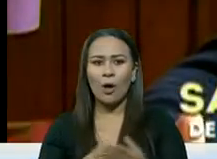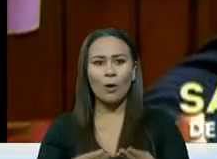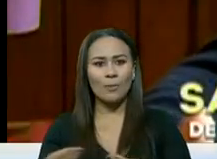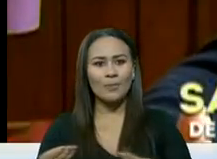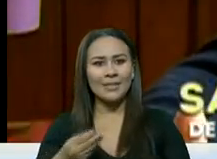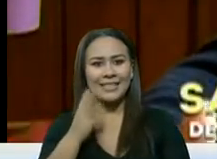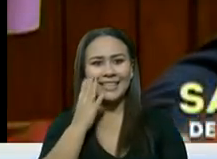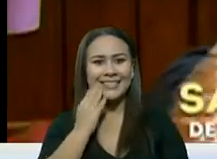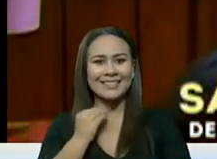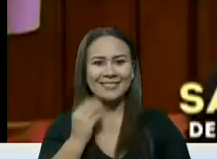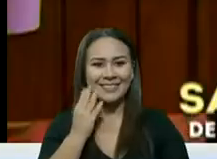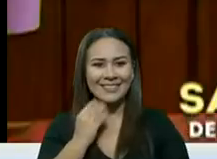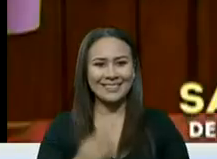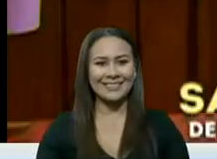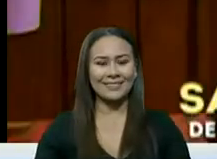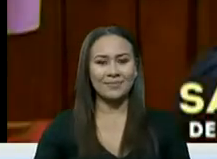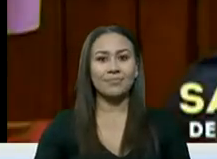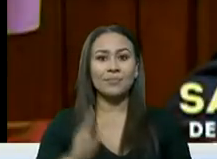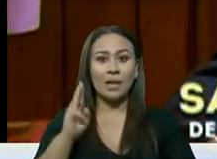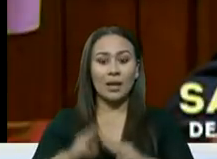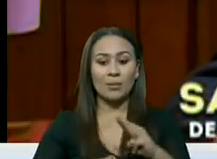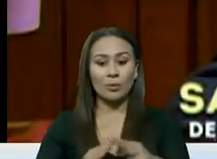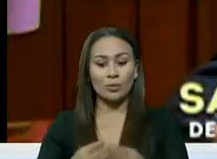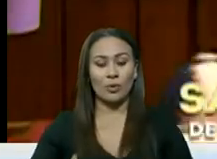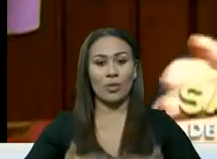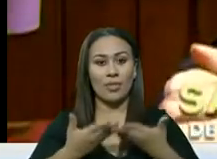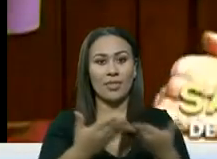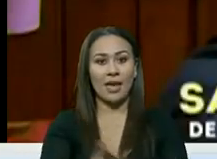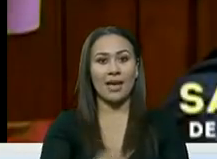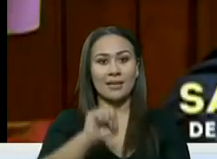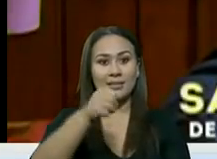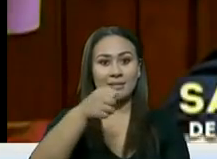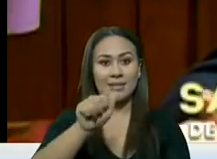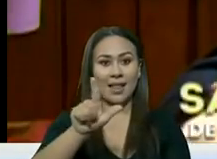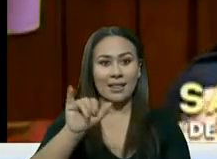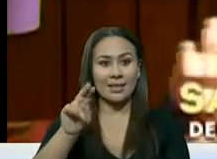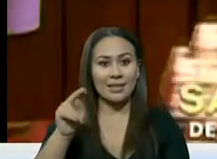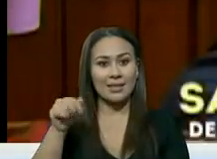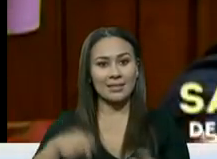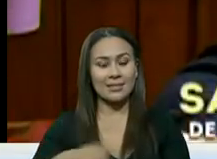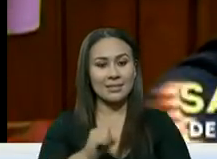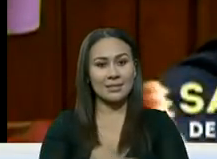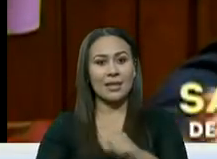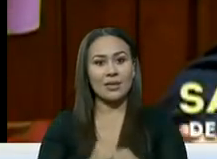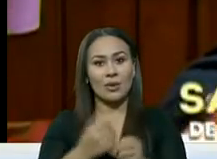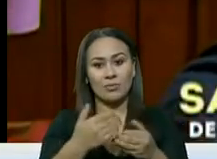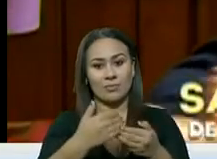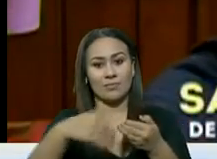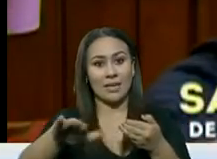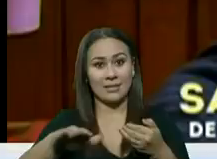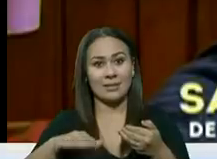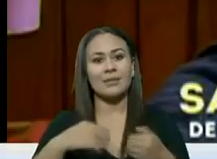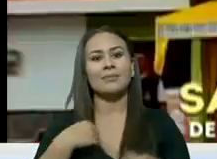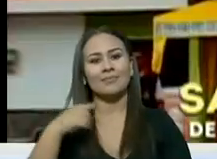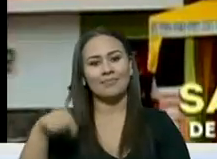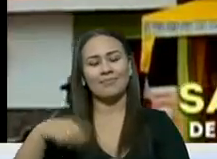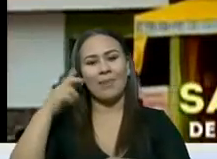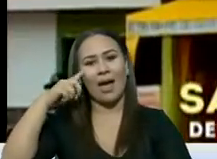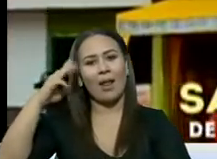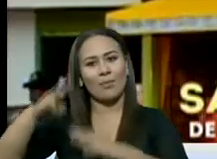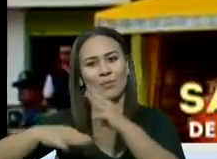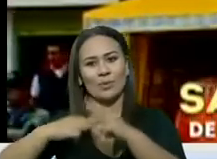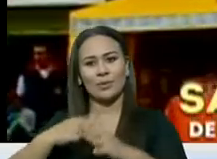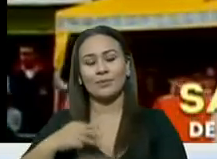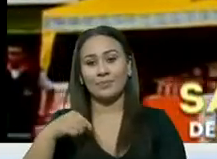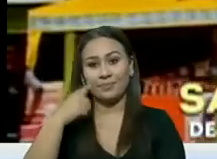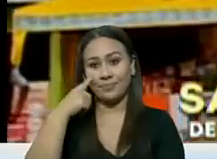un poco su experiencia. El mundo para Salina hasta este año. y de este año en adelante hasta Viñas para el Mundo.